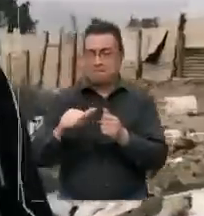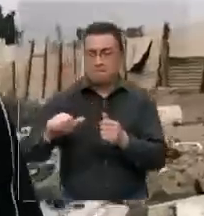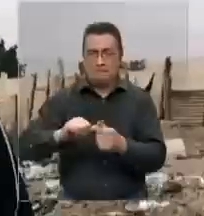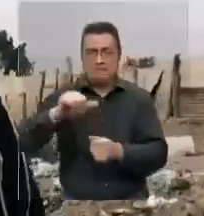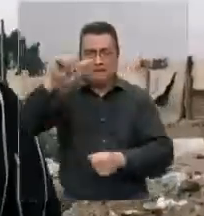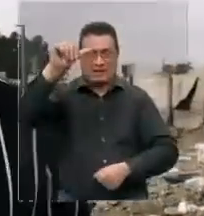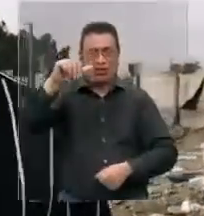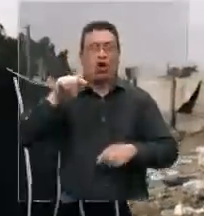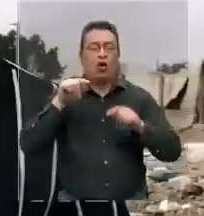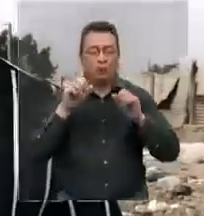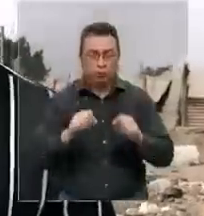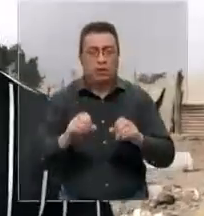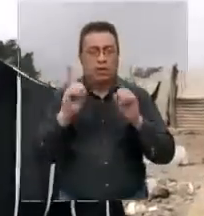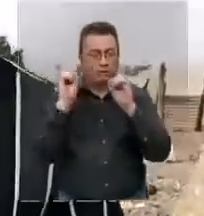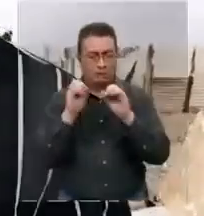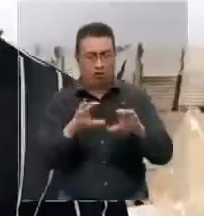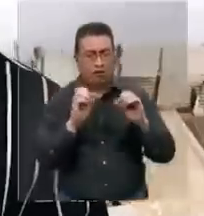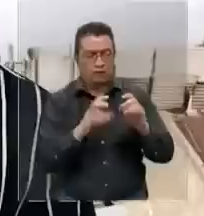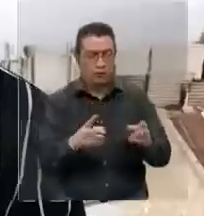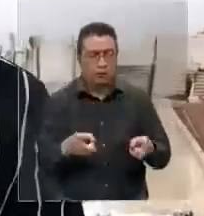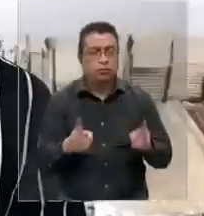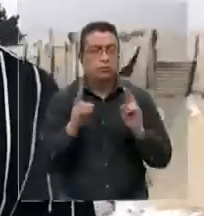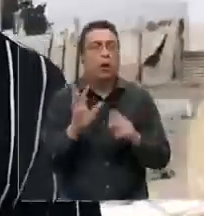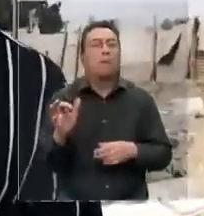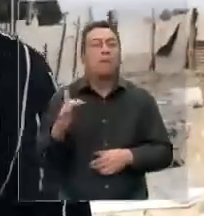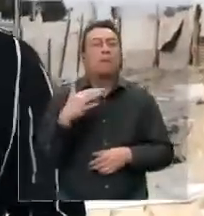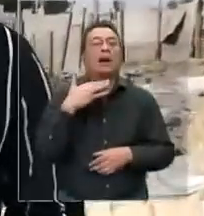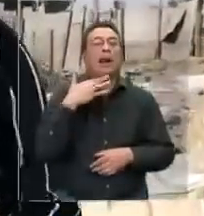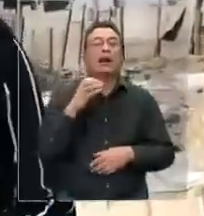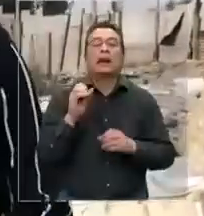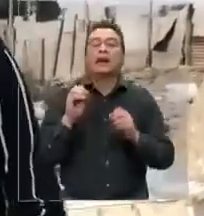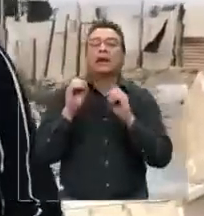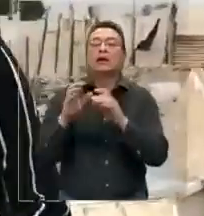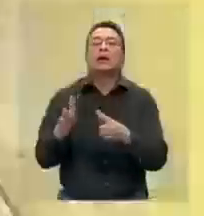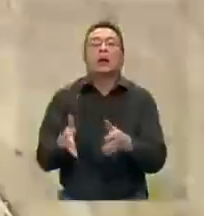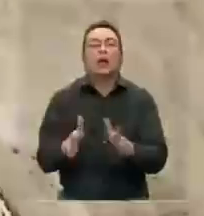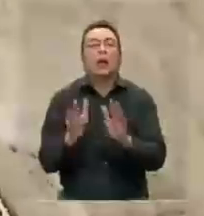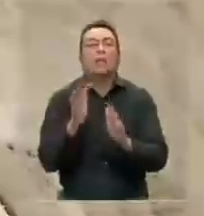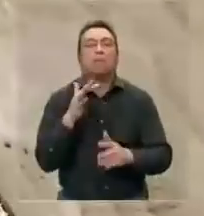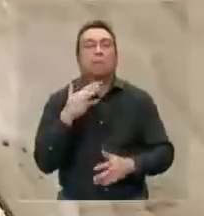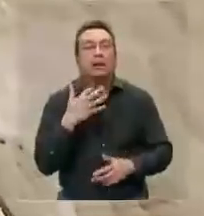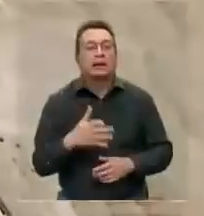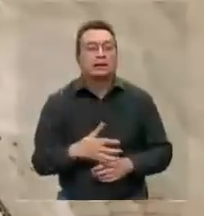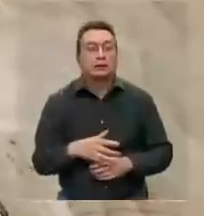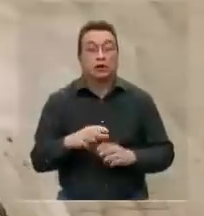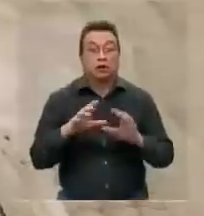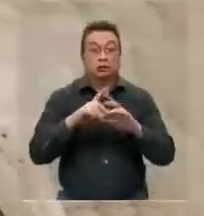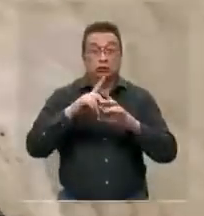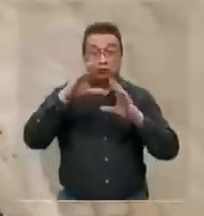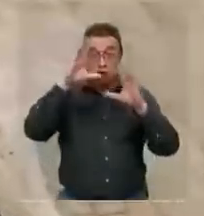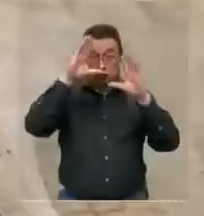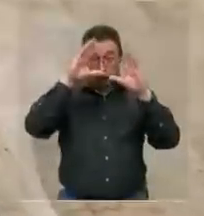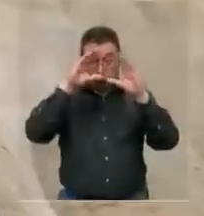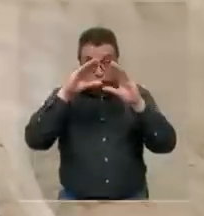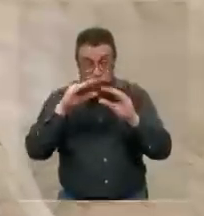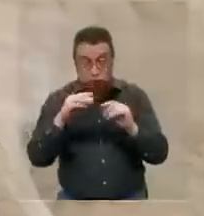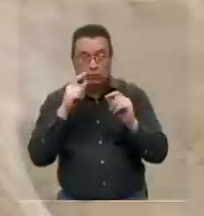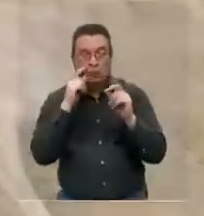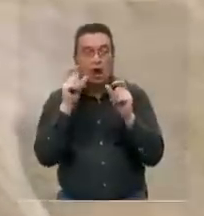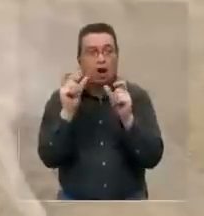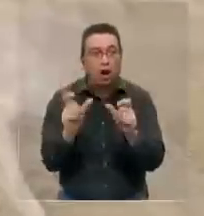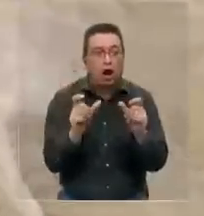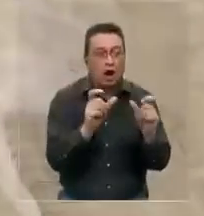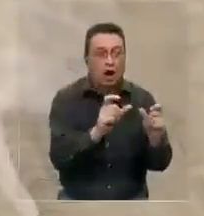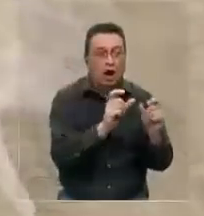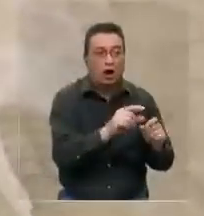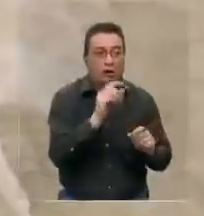poder botar estos escombros, ¿para qué tirarlo en la vía pública? Tras caer el sol comienzan los controles y el